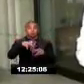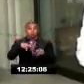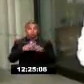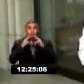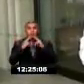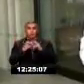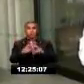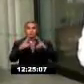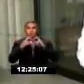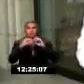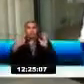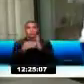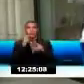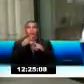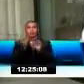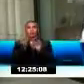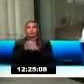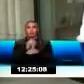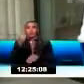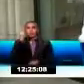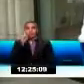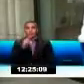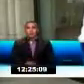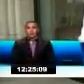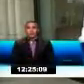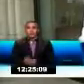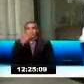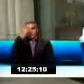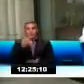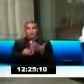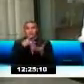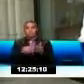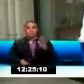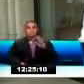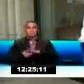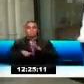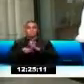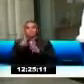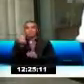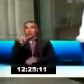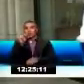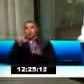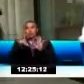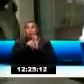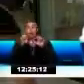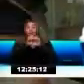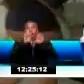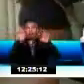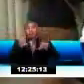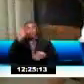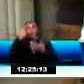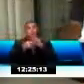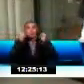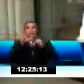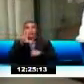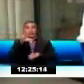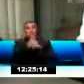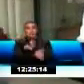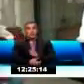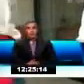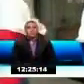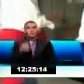esta investigación contra los exfuncionarios del Estado por el supuesto cobro ilegal de dineros a empresas para campañas de Alianza